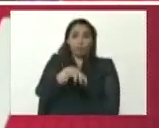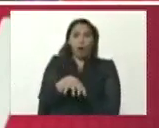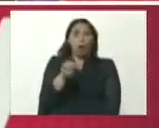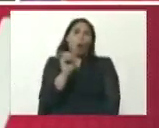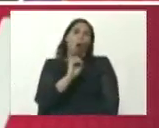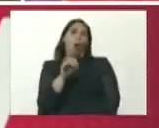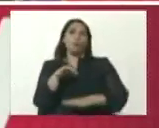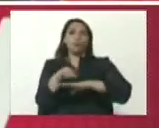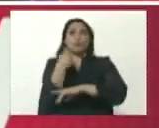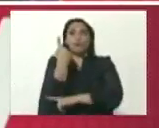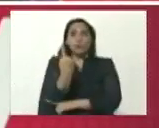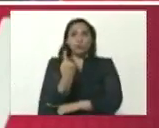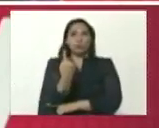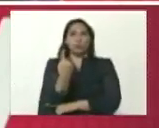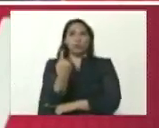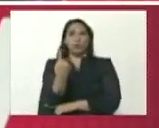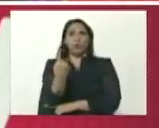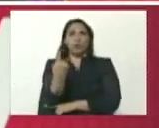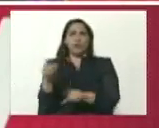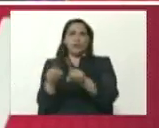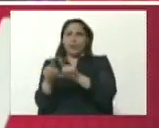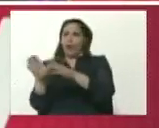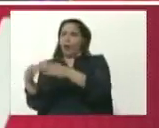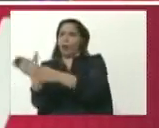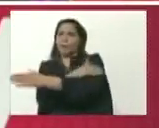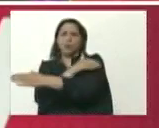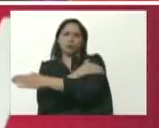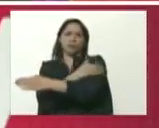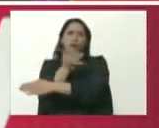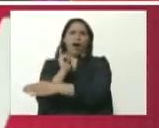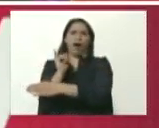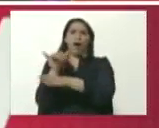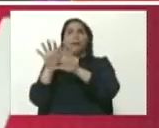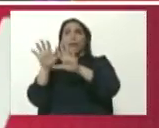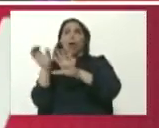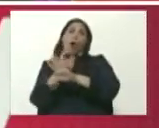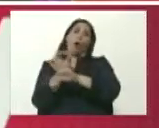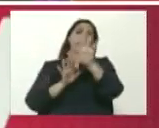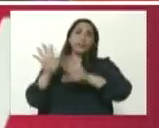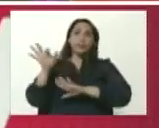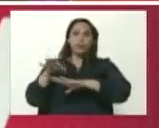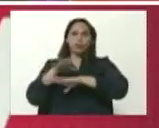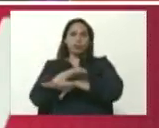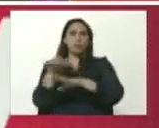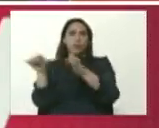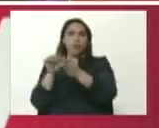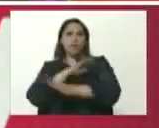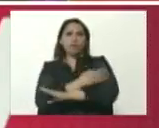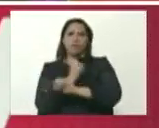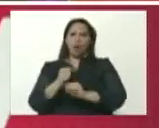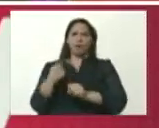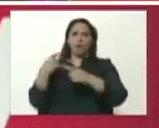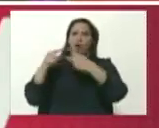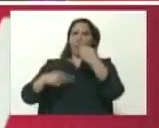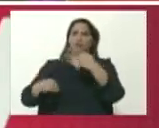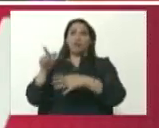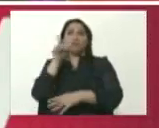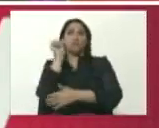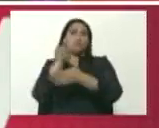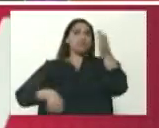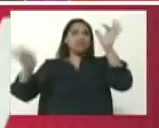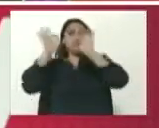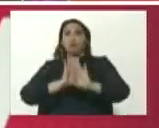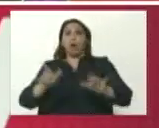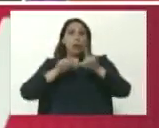municipio como es la oposición, que tiene 10, 15 municipios donde es fuerte, y de resto no es, en ningún lugar